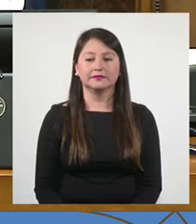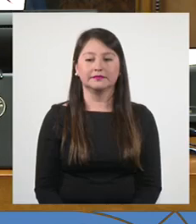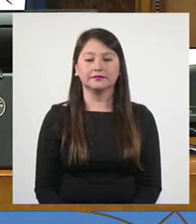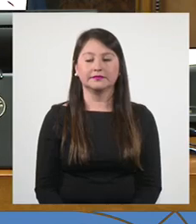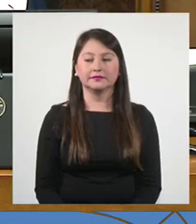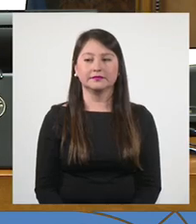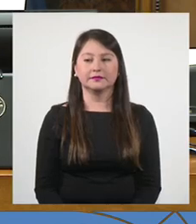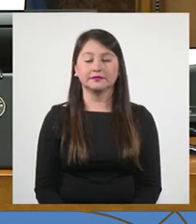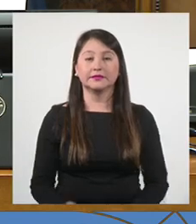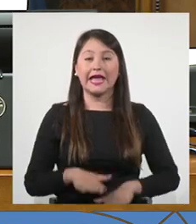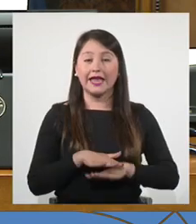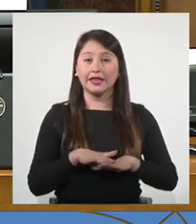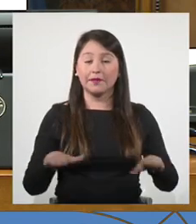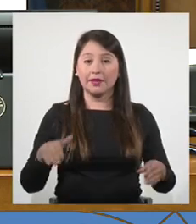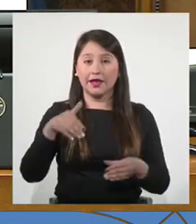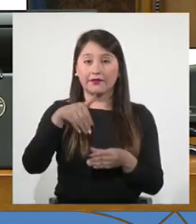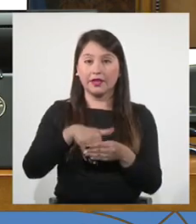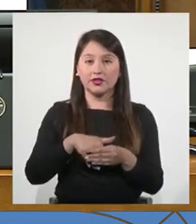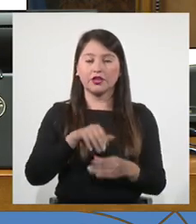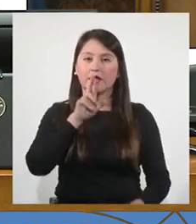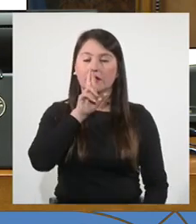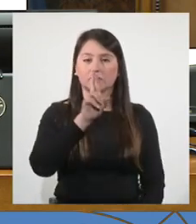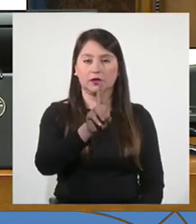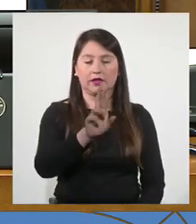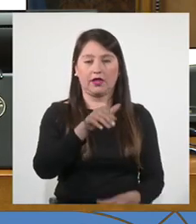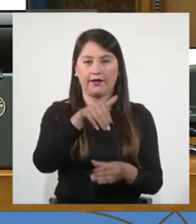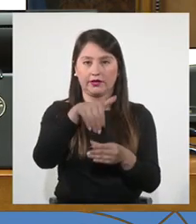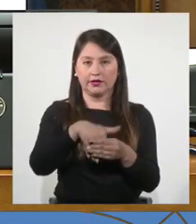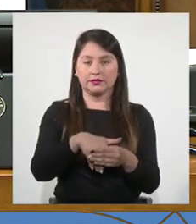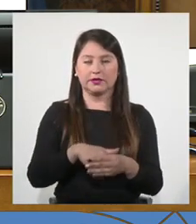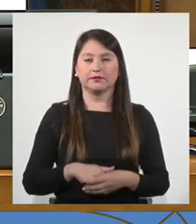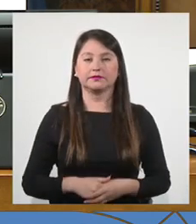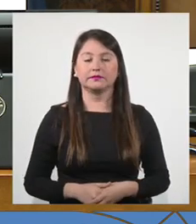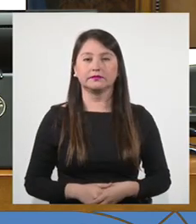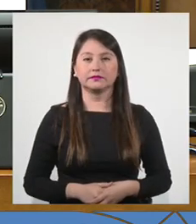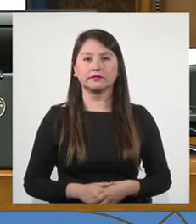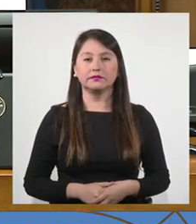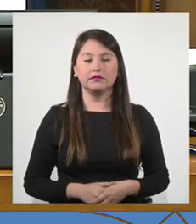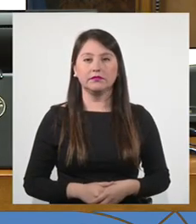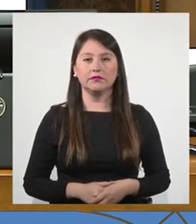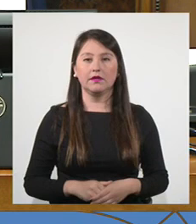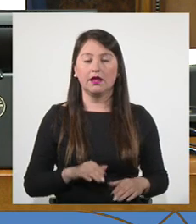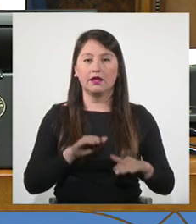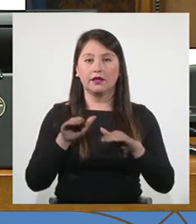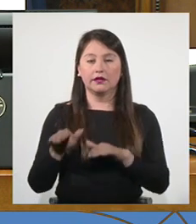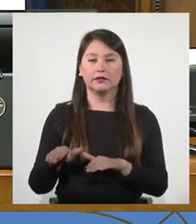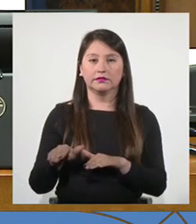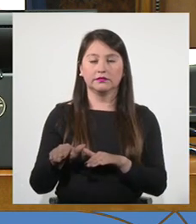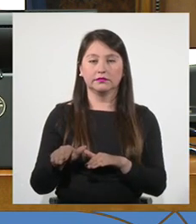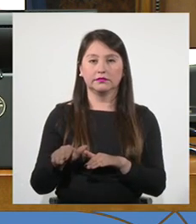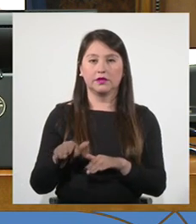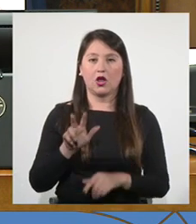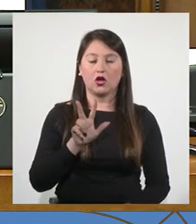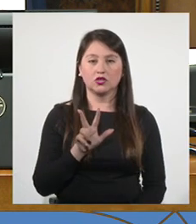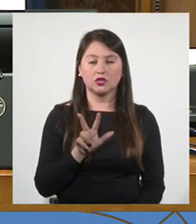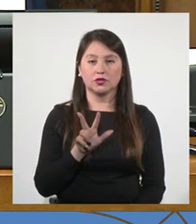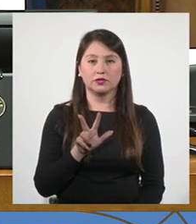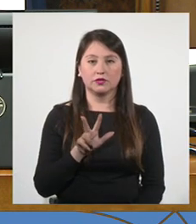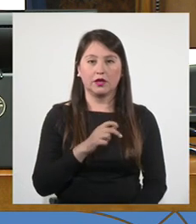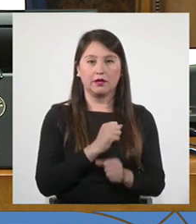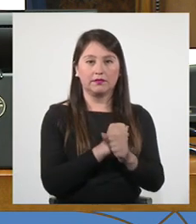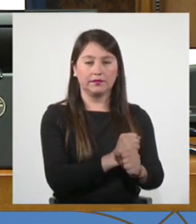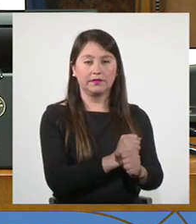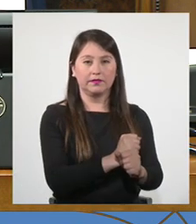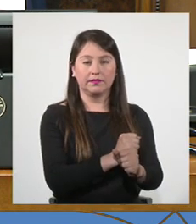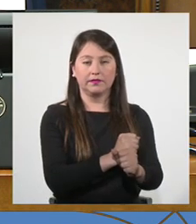¿Terminada la votación? Resultado de la votación por la afirmativa 8, por